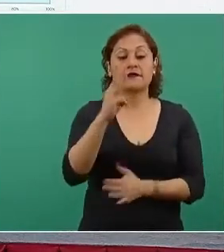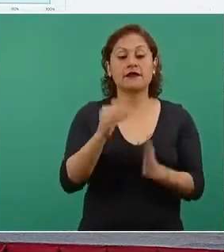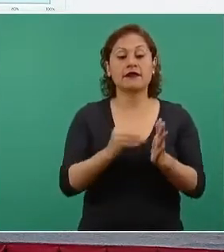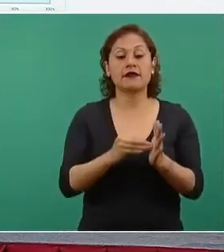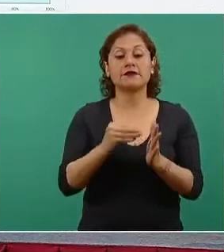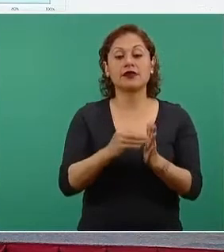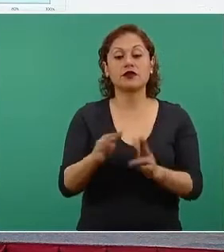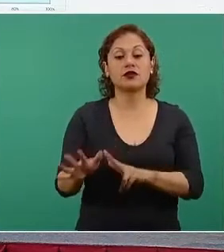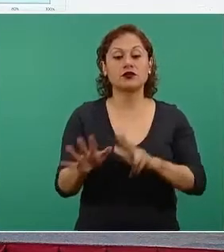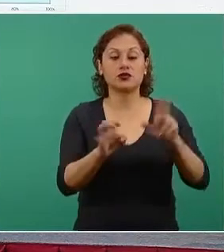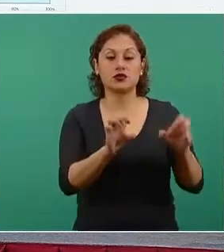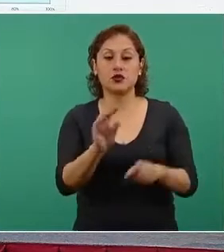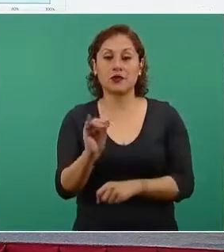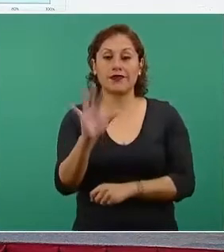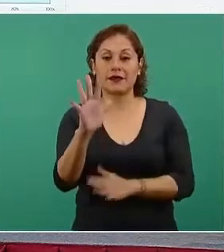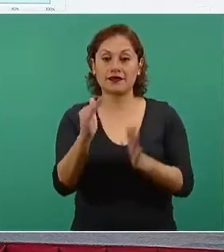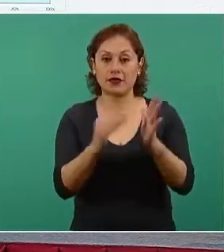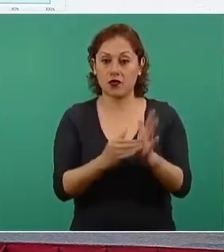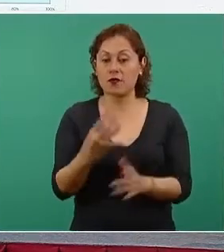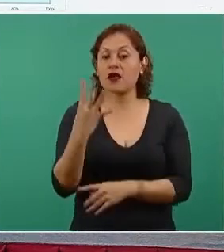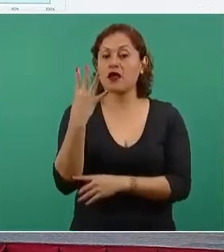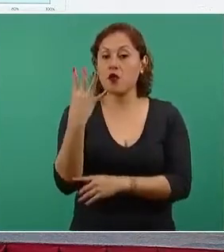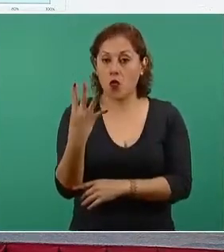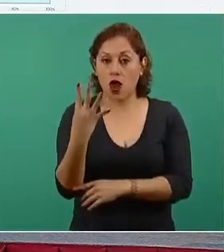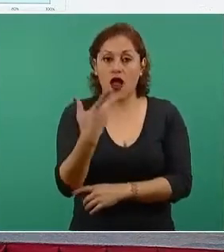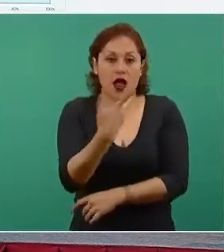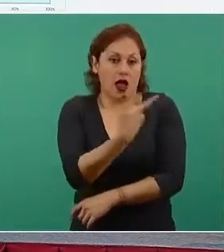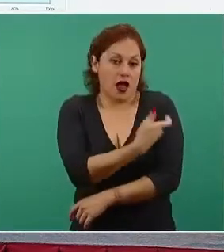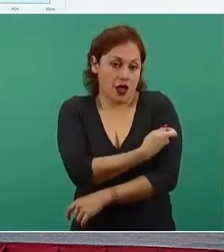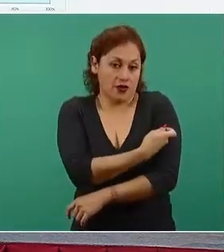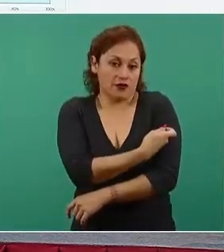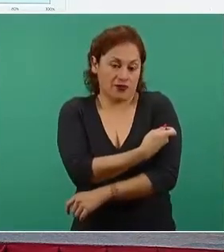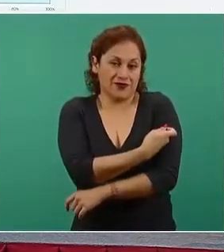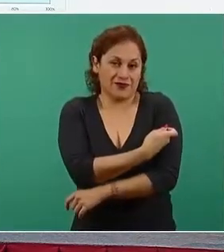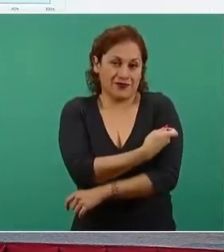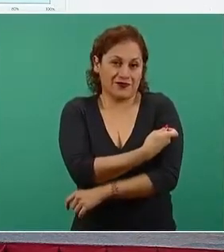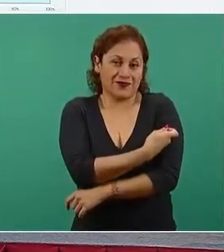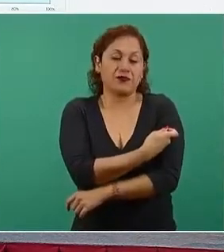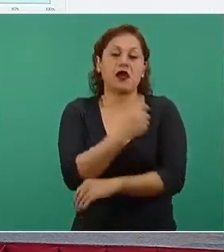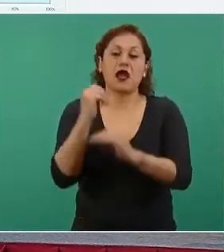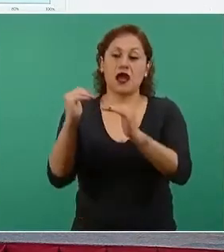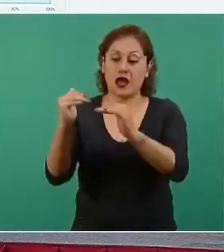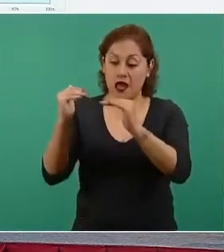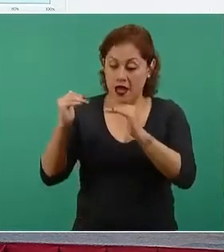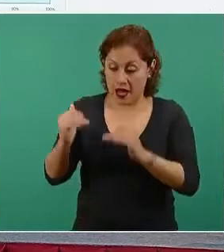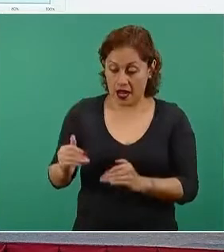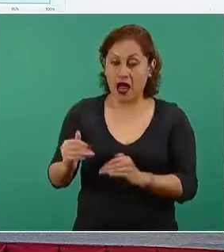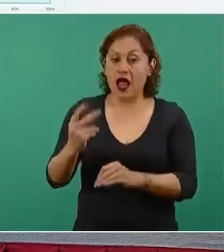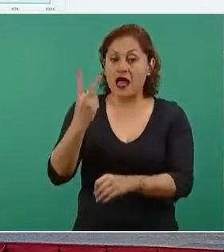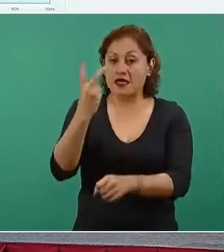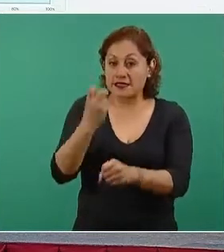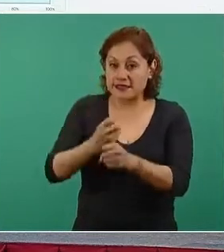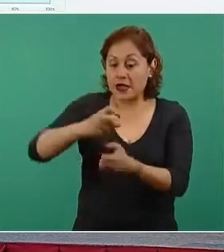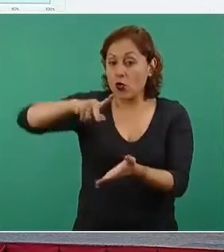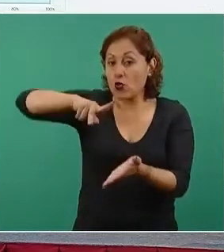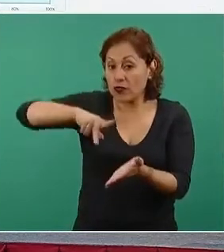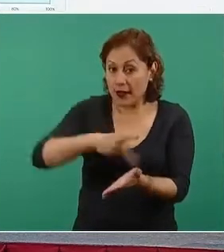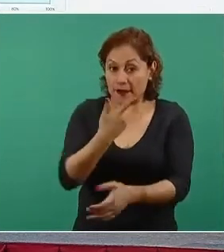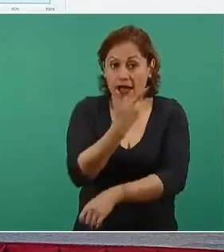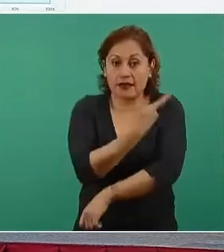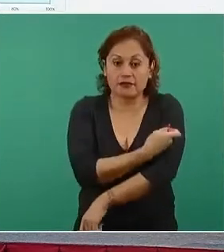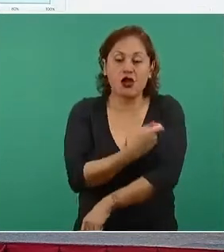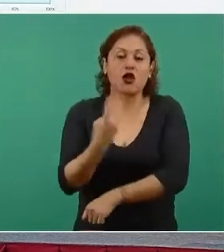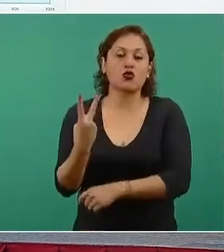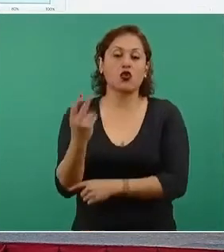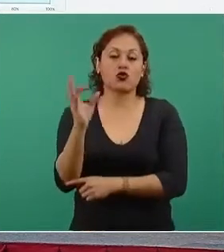3,895,004 dosis, que es lo que podemos observar en un tono un poco más claro del gráfico, y llevamos un avance del 2% en la